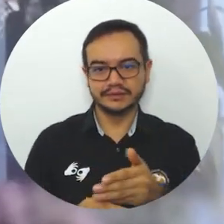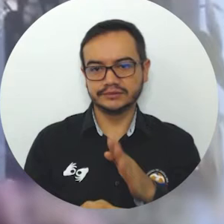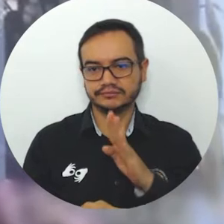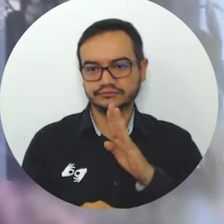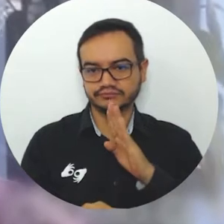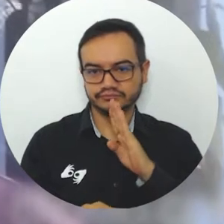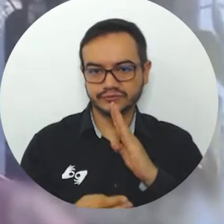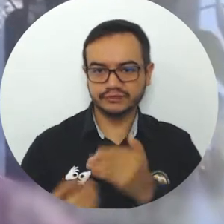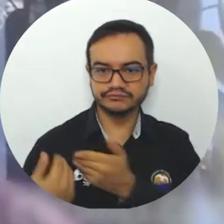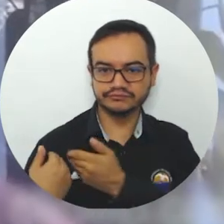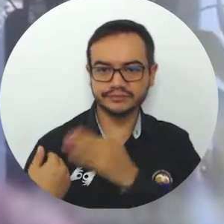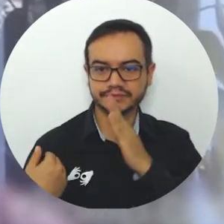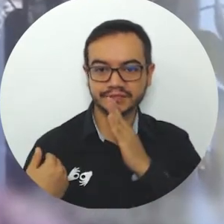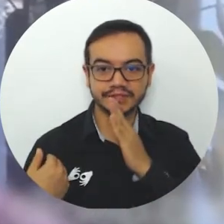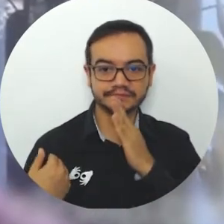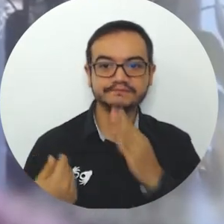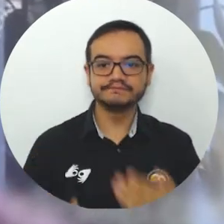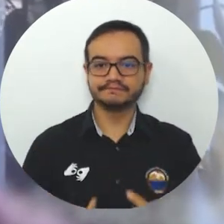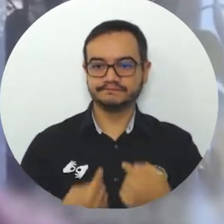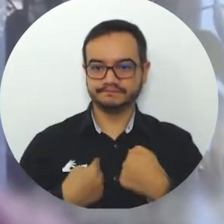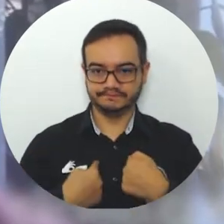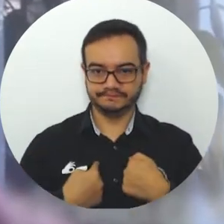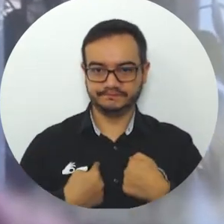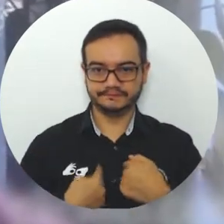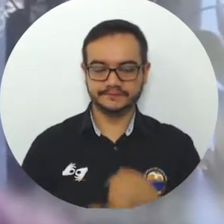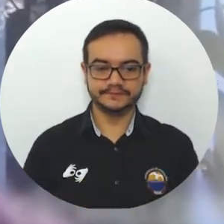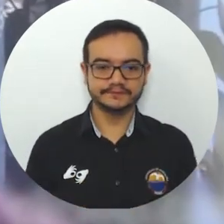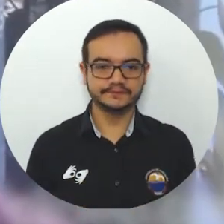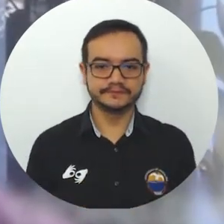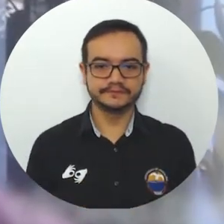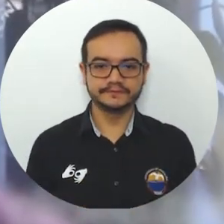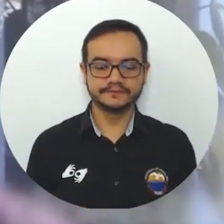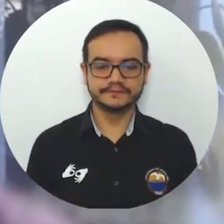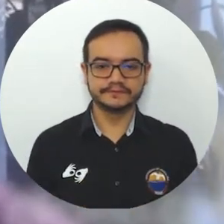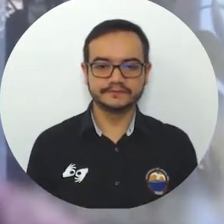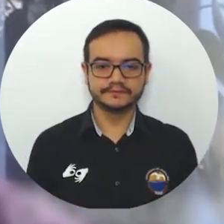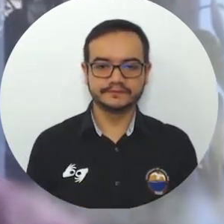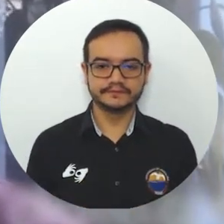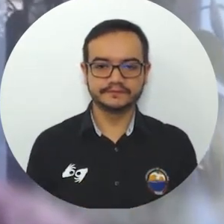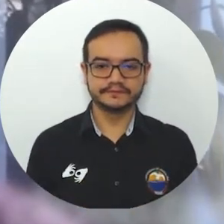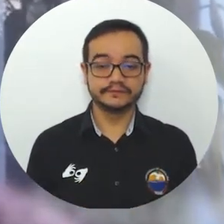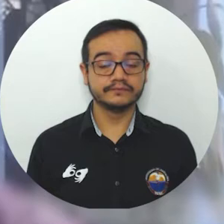y que es de nuestra completa responsabilidad.